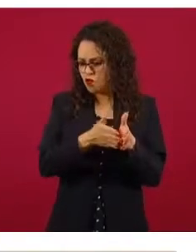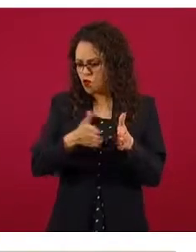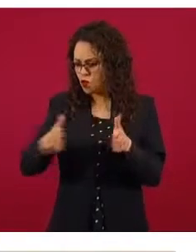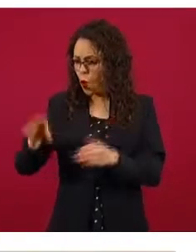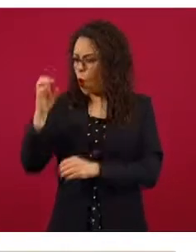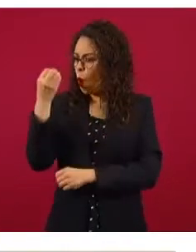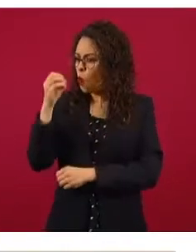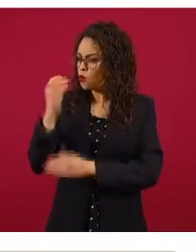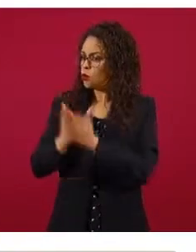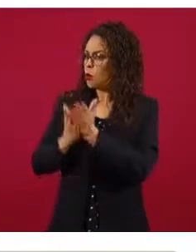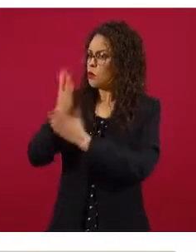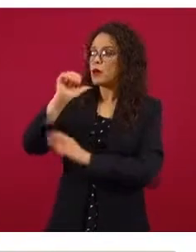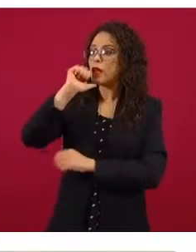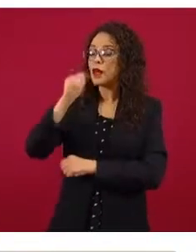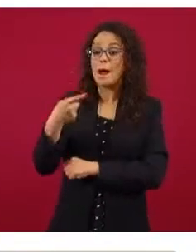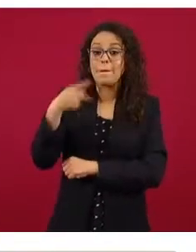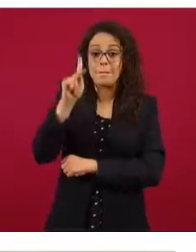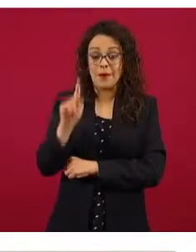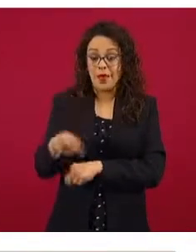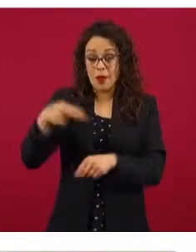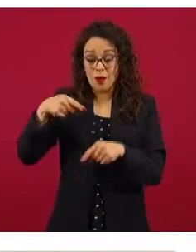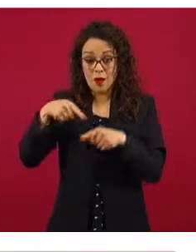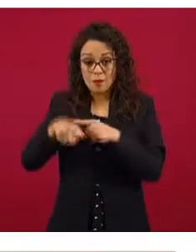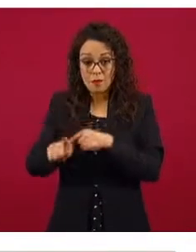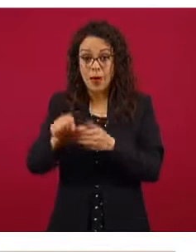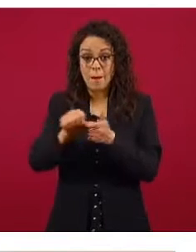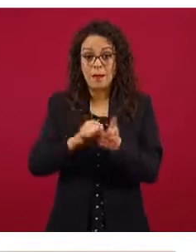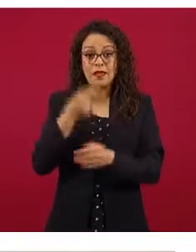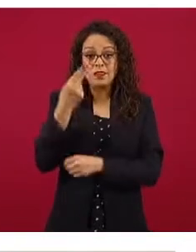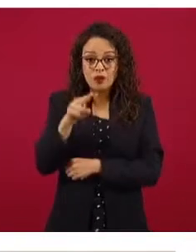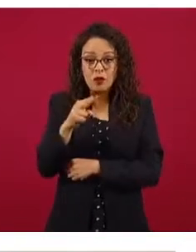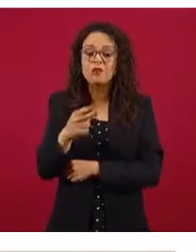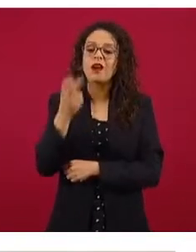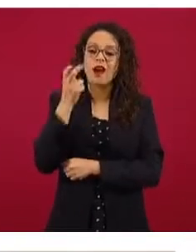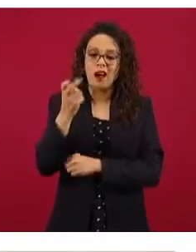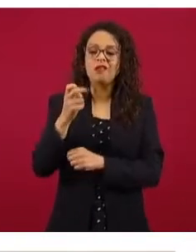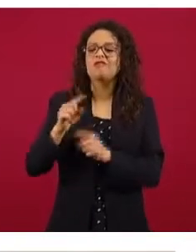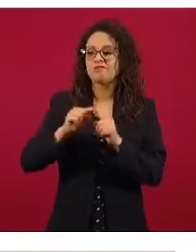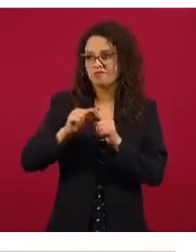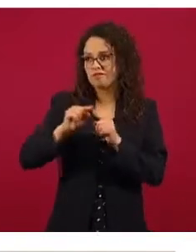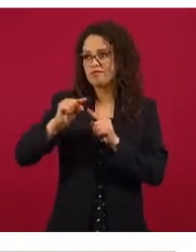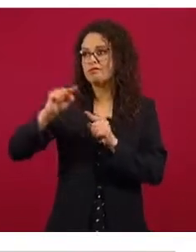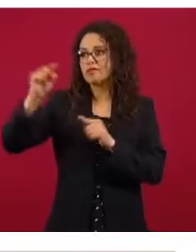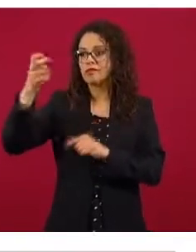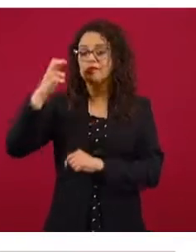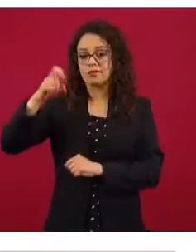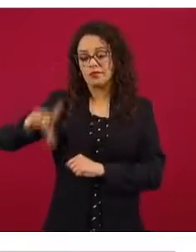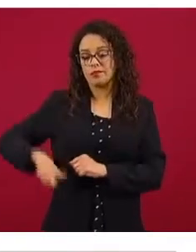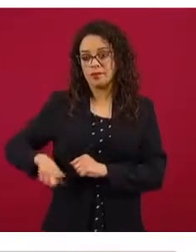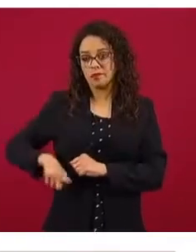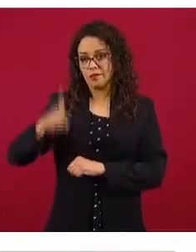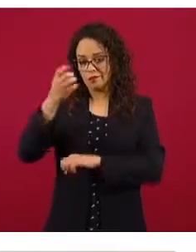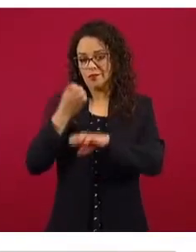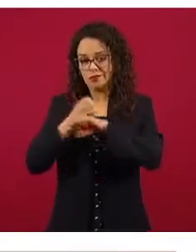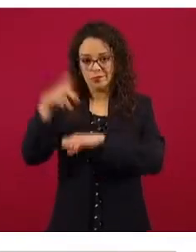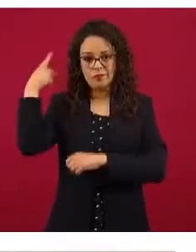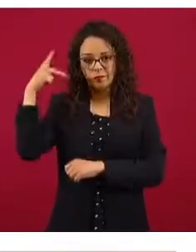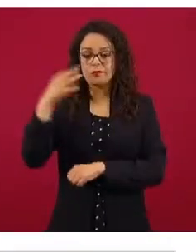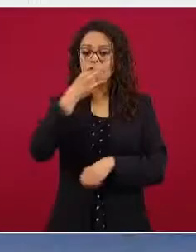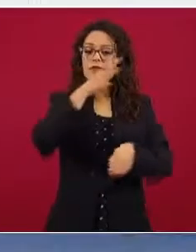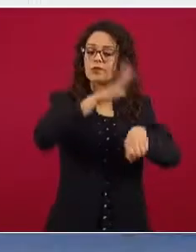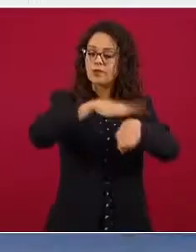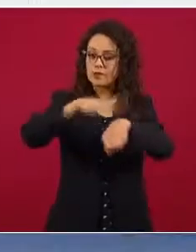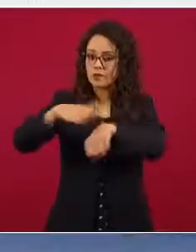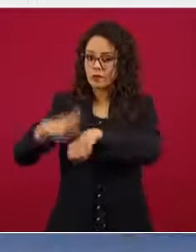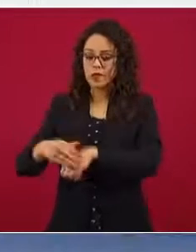octubre y fue a partir de noviembre que empezó con incremento. El gobierno del estado de Puebla ha hecho un llamado también a reducir